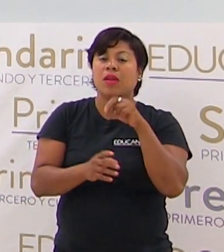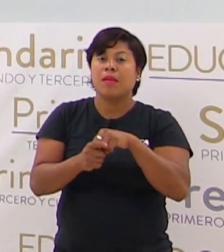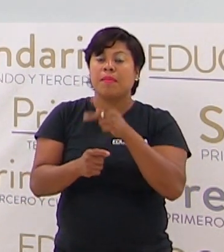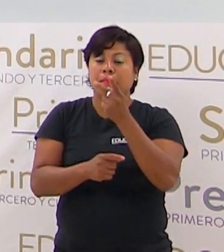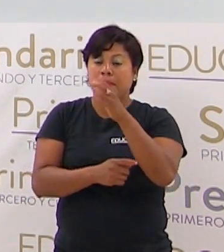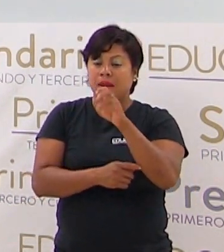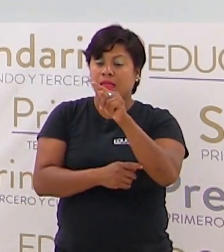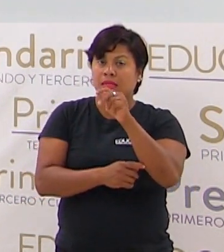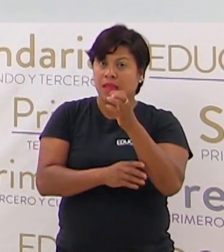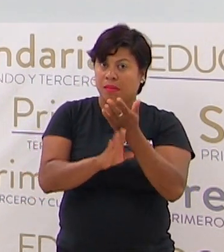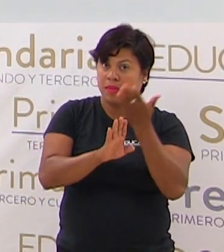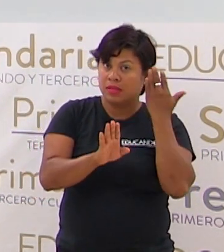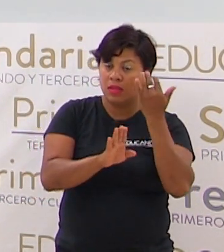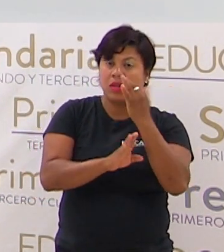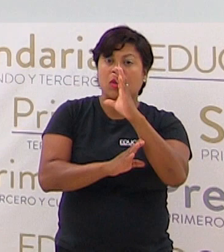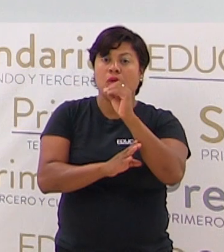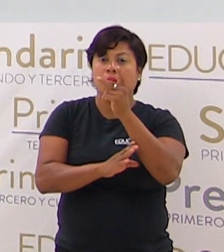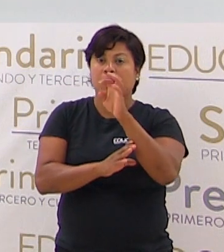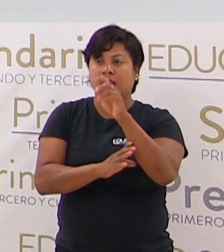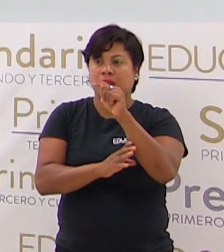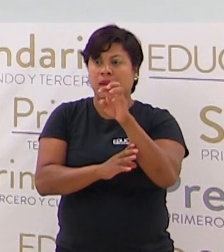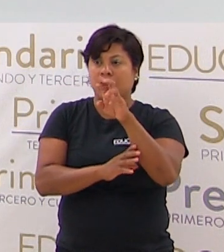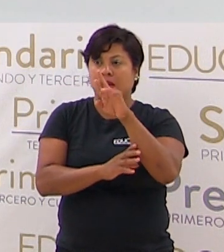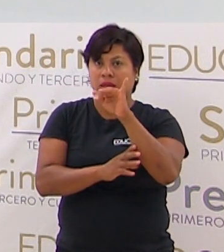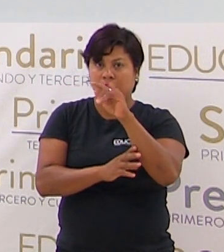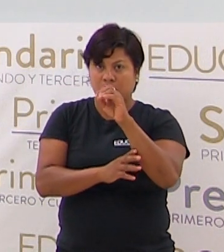pretérito y en copretérito. Vamos a iniciar.